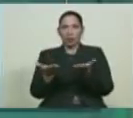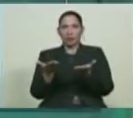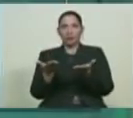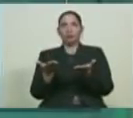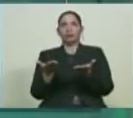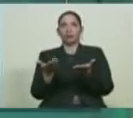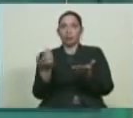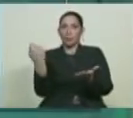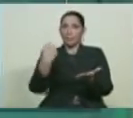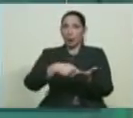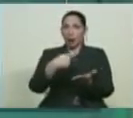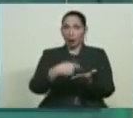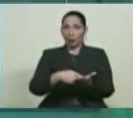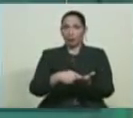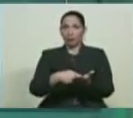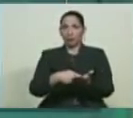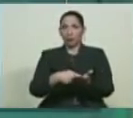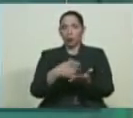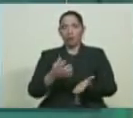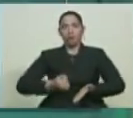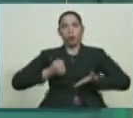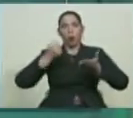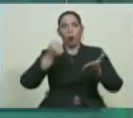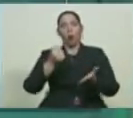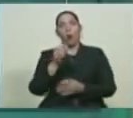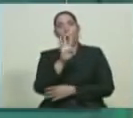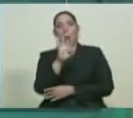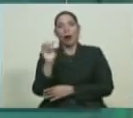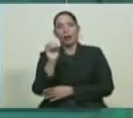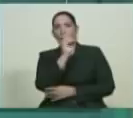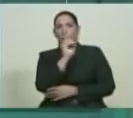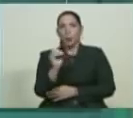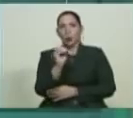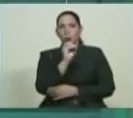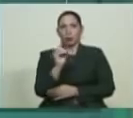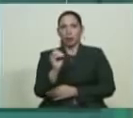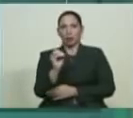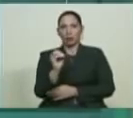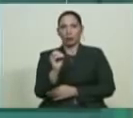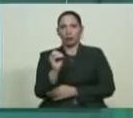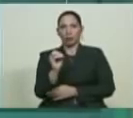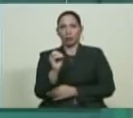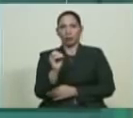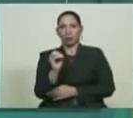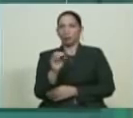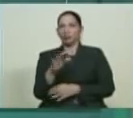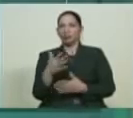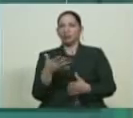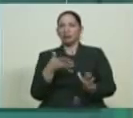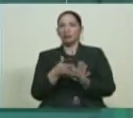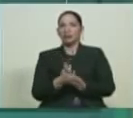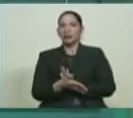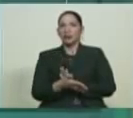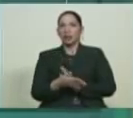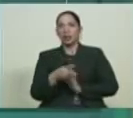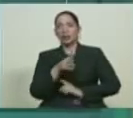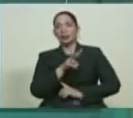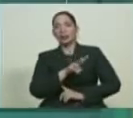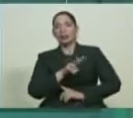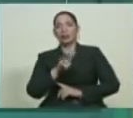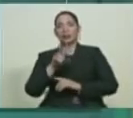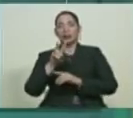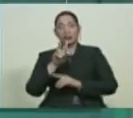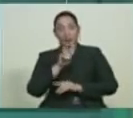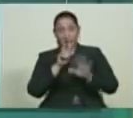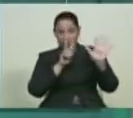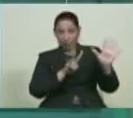a recibir como bono el 40% del salario mínimo. No es que estemos salarizando, en este caso la relación,